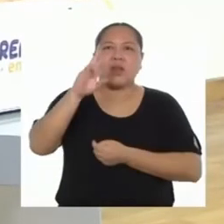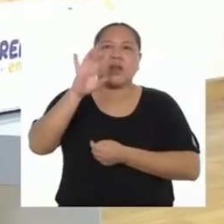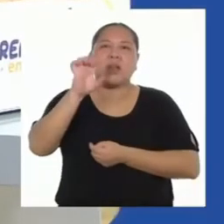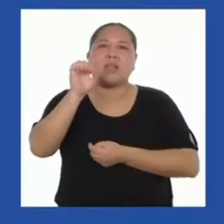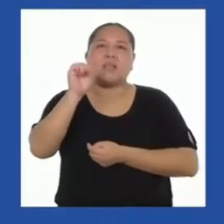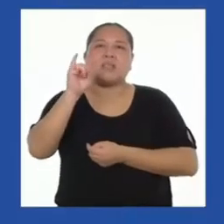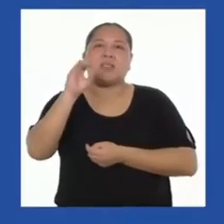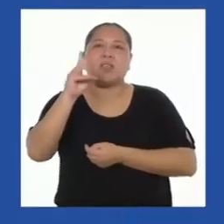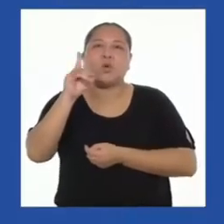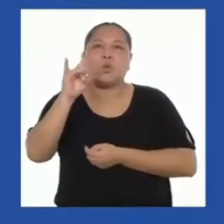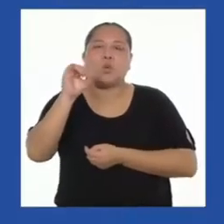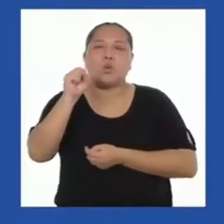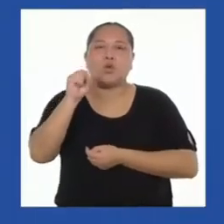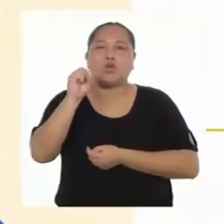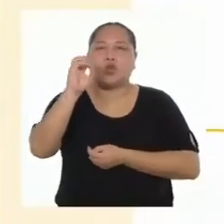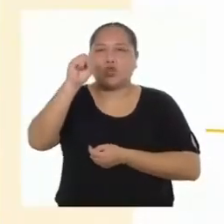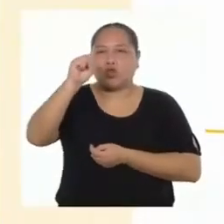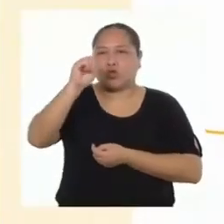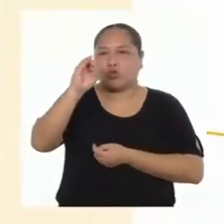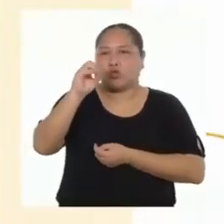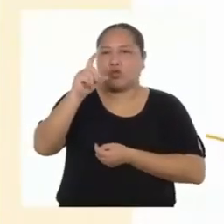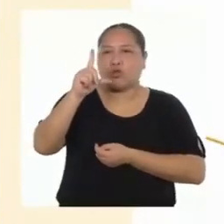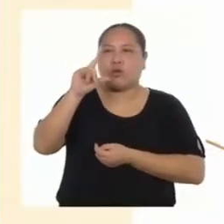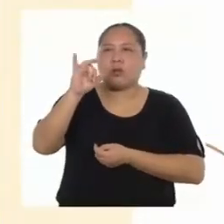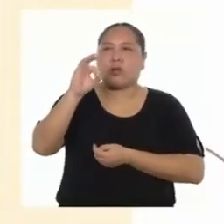residuos sólidos?